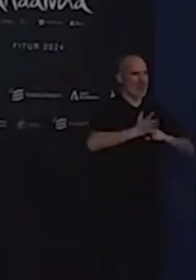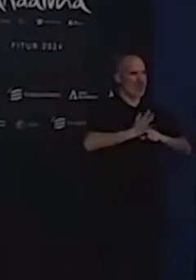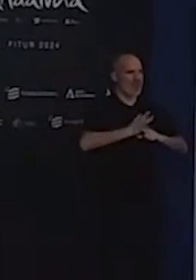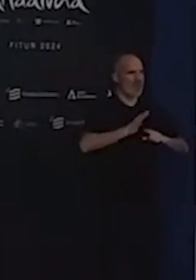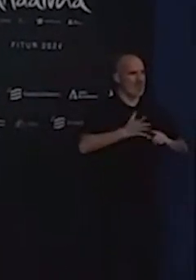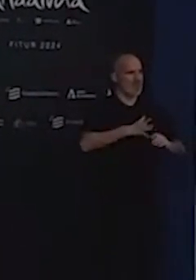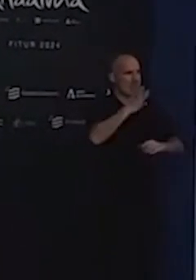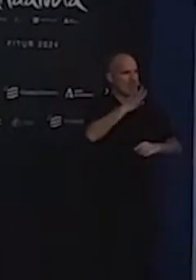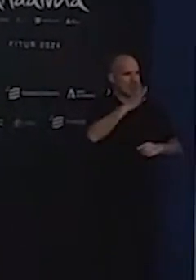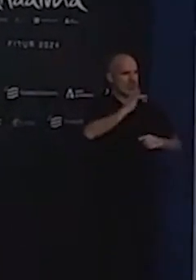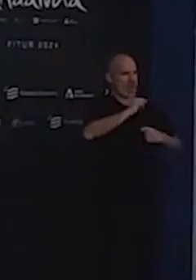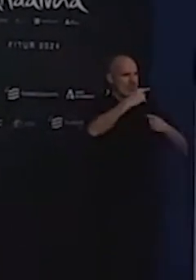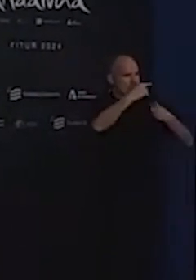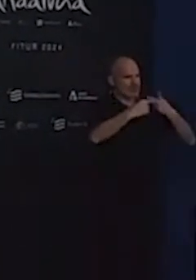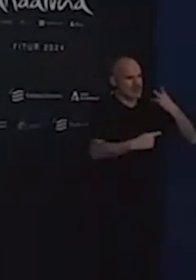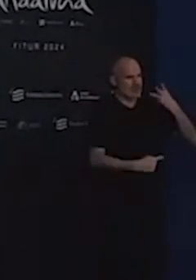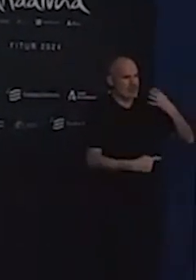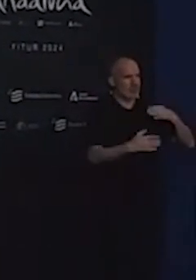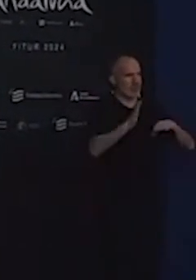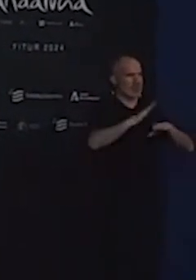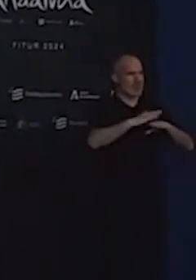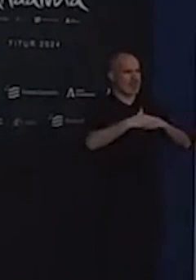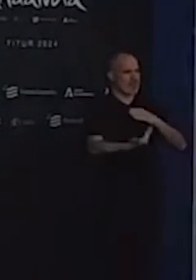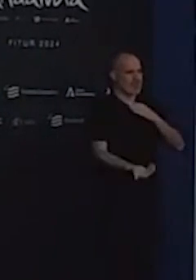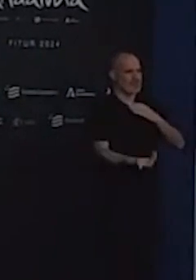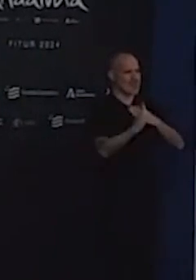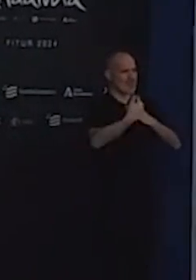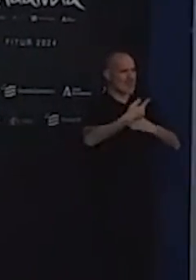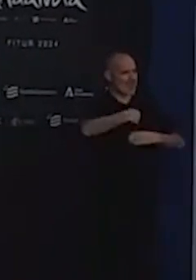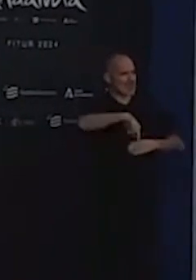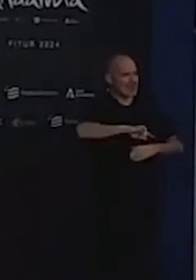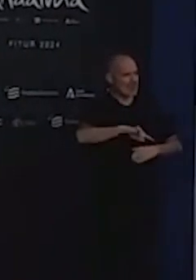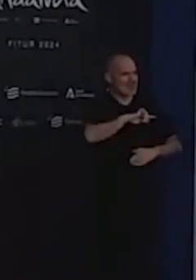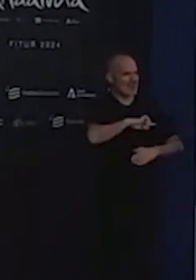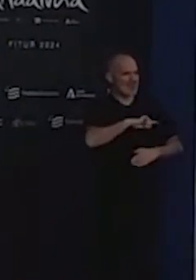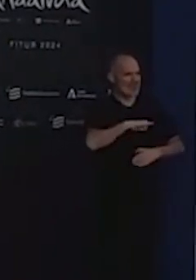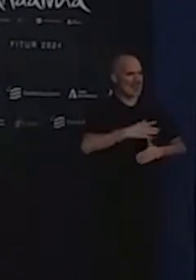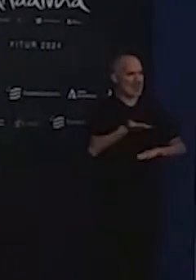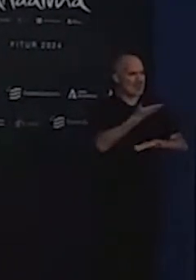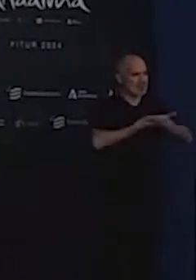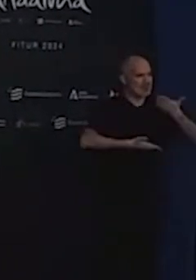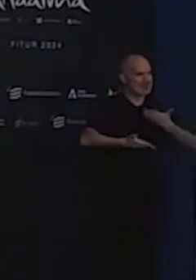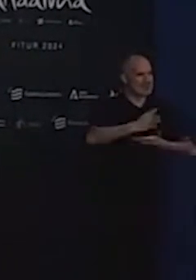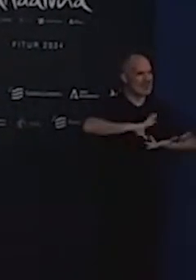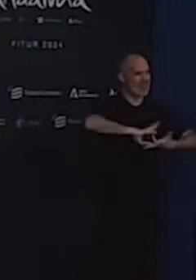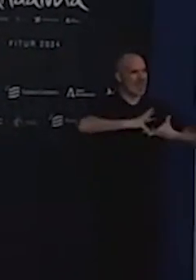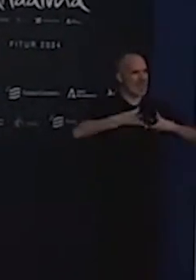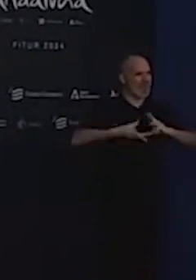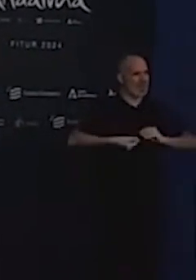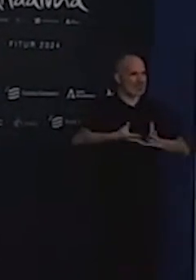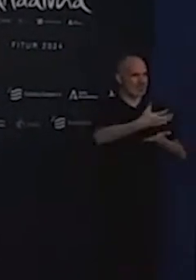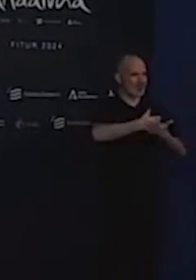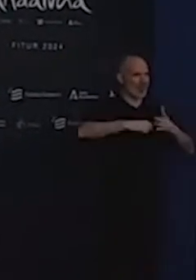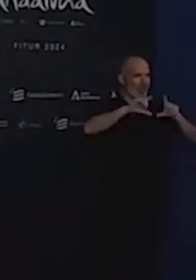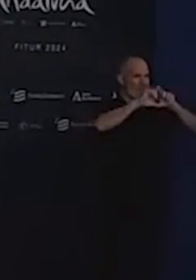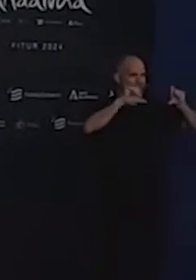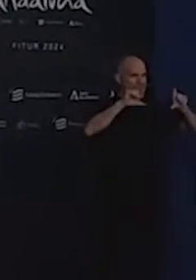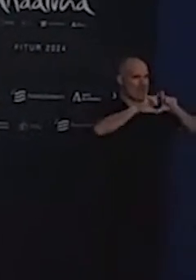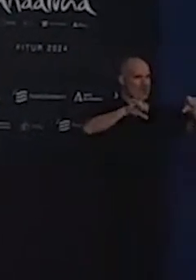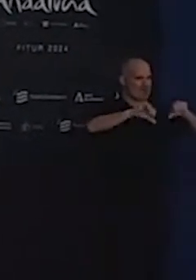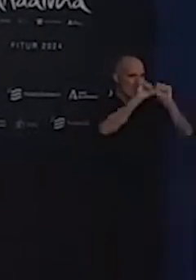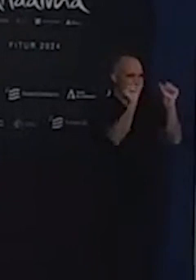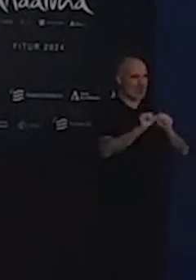motivos para sobrepasar nuestro entorno. Sentimos la complicidad de todos los empresarios que de manera